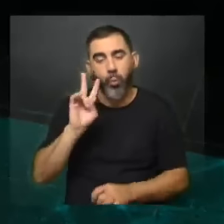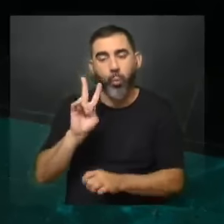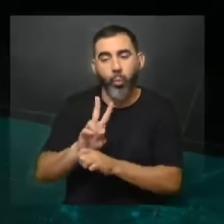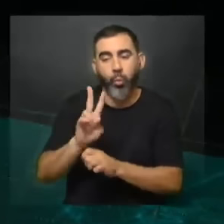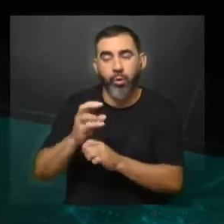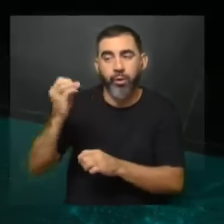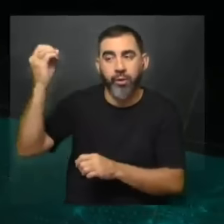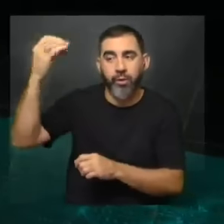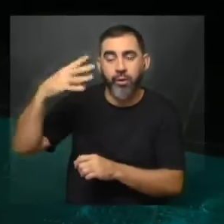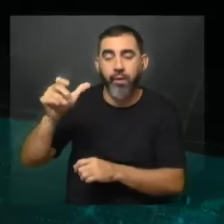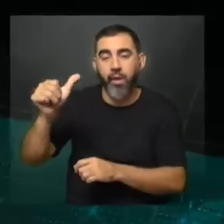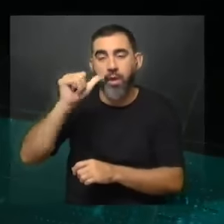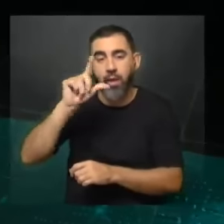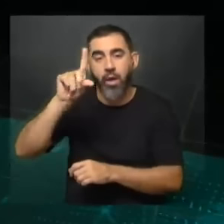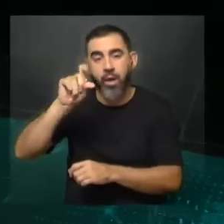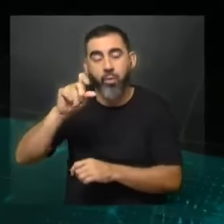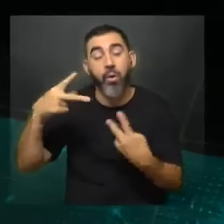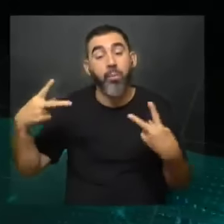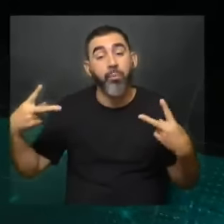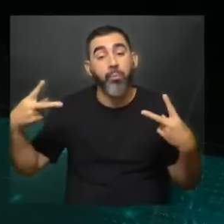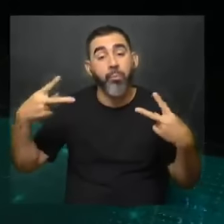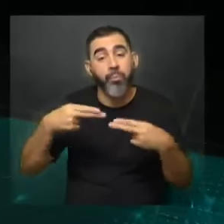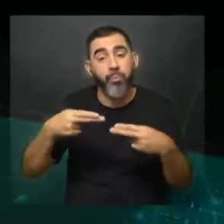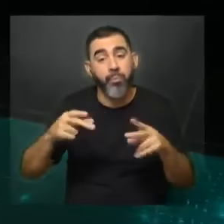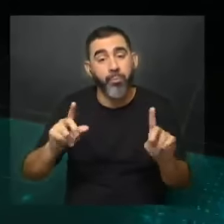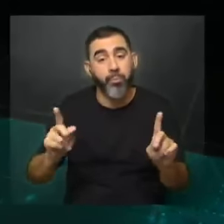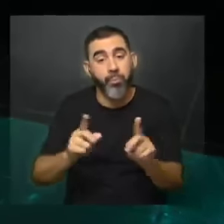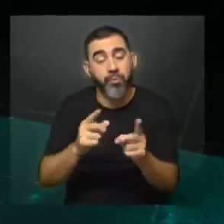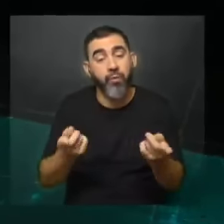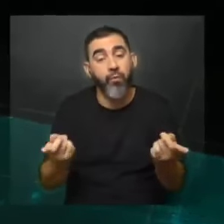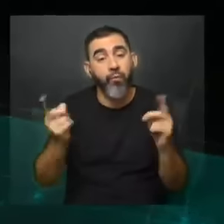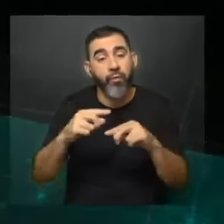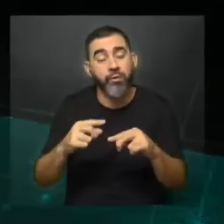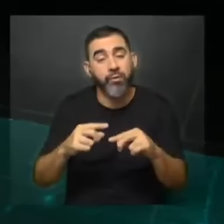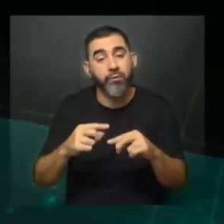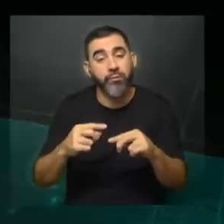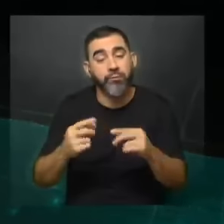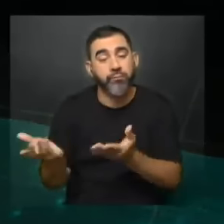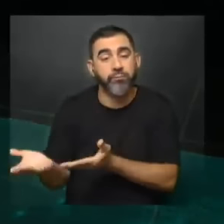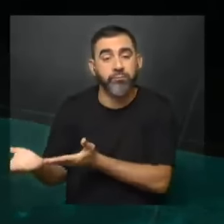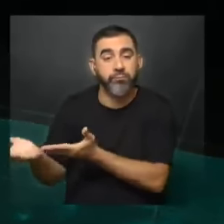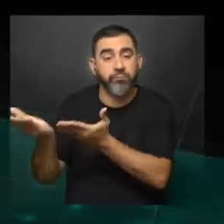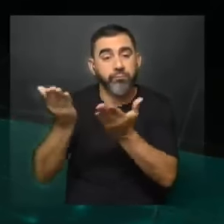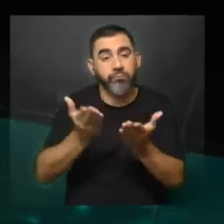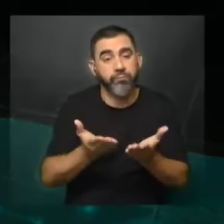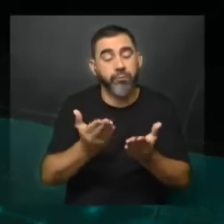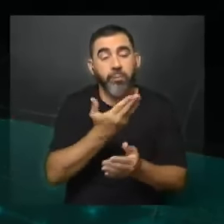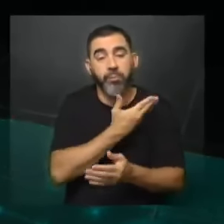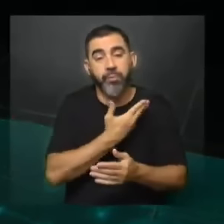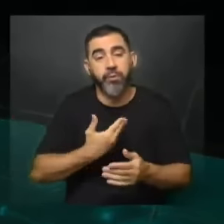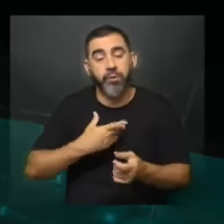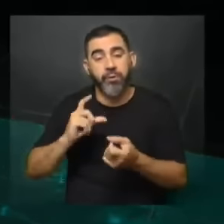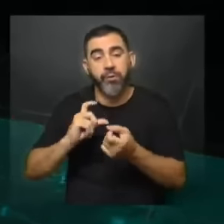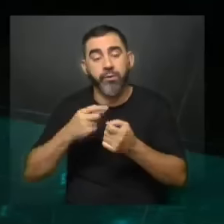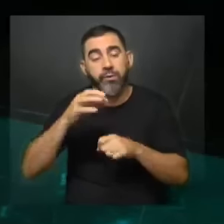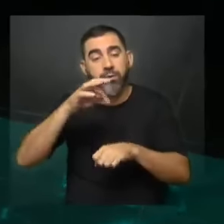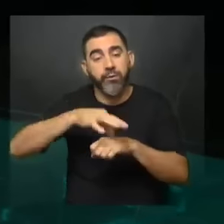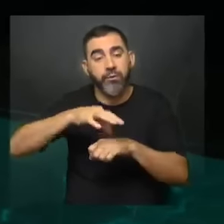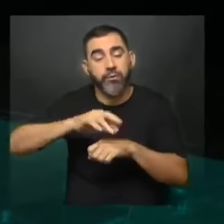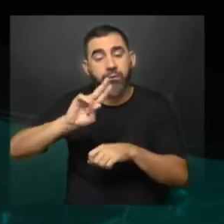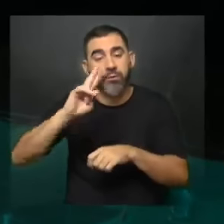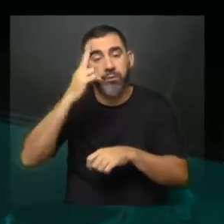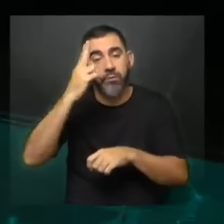sol y a tomar agüita vamos a hacer una pausa muy breve a la vuelta vamos a estar recibiendo al presidente del sindicato médico